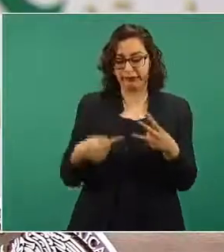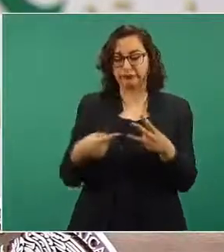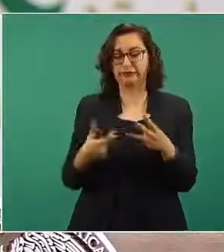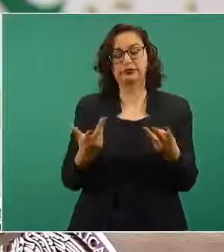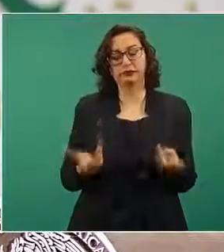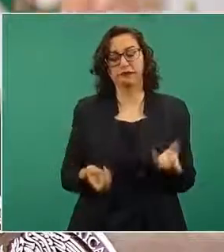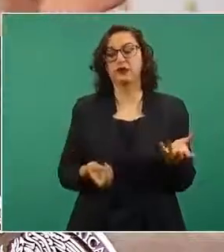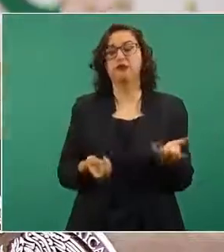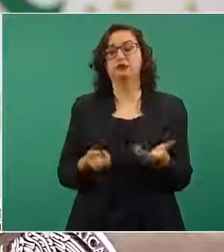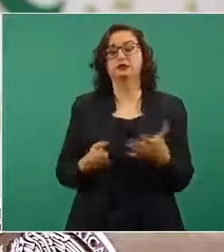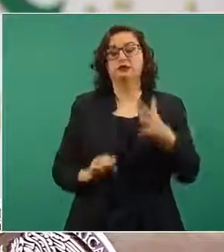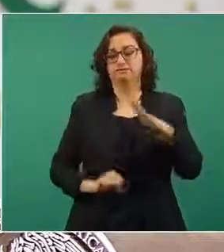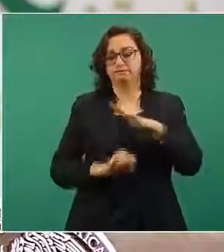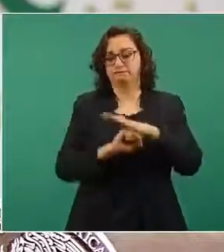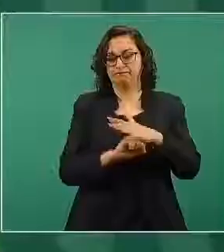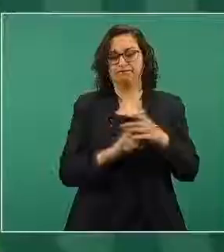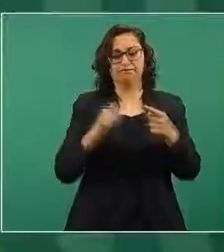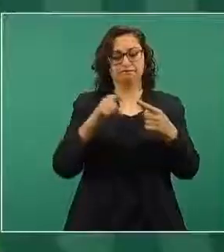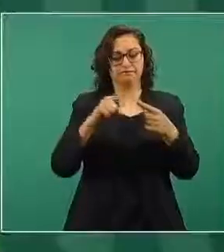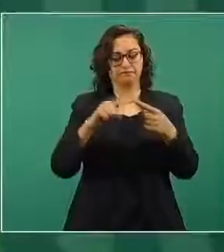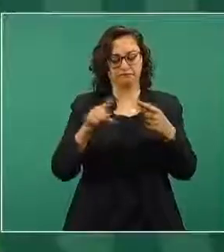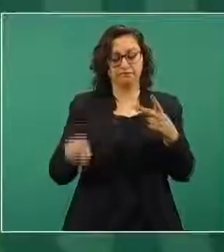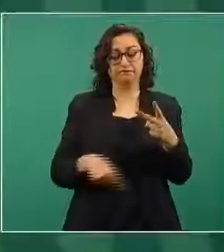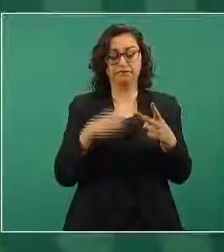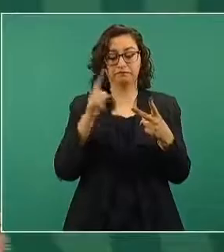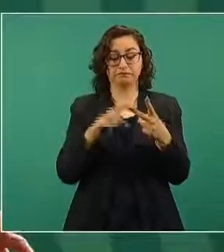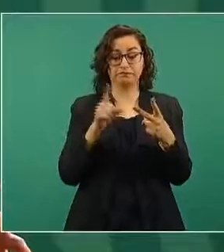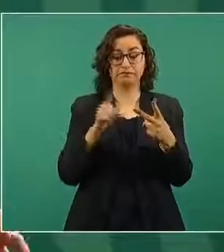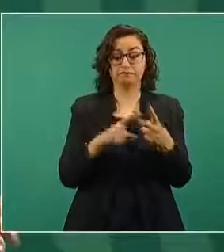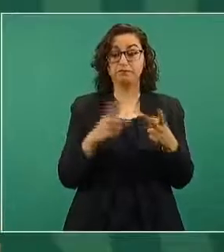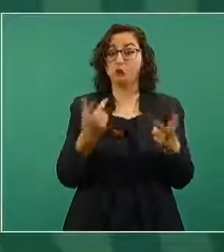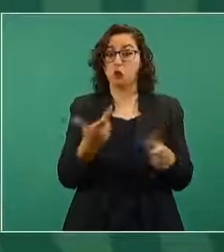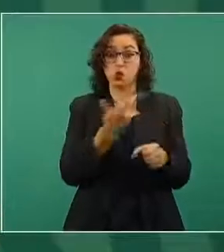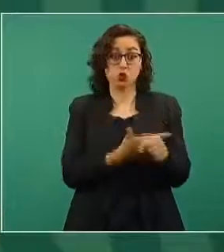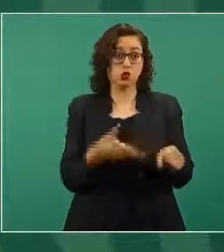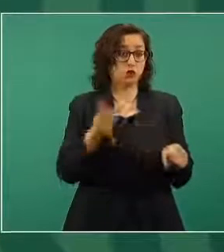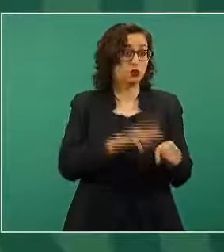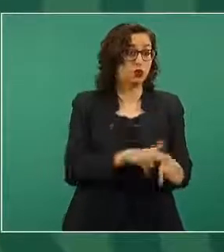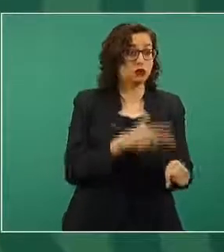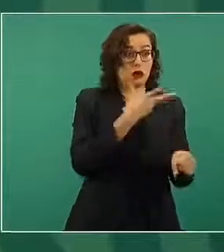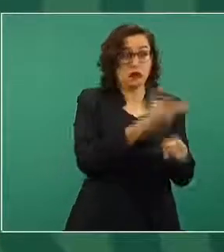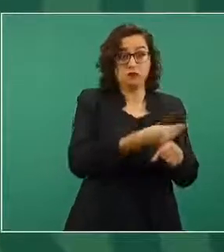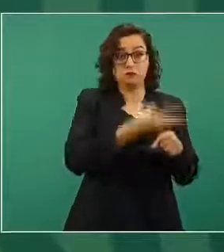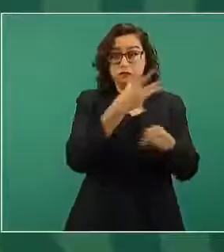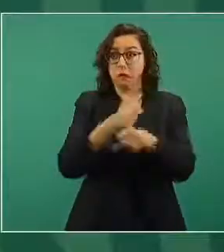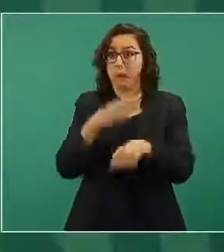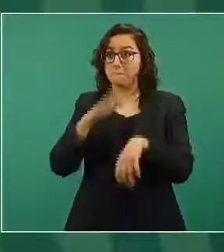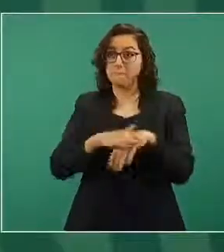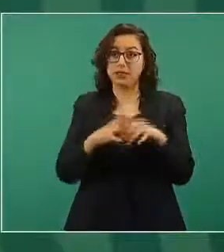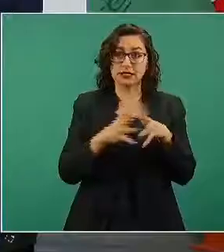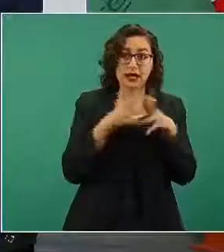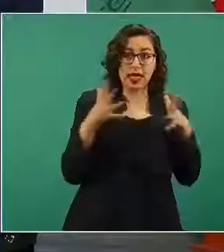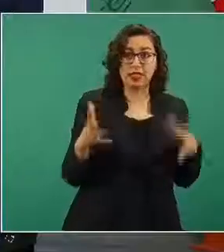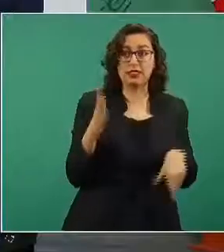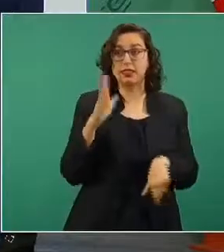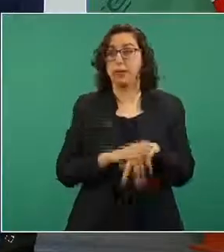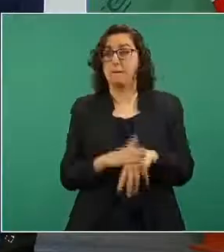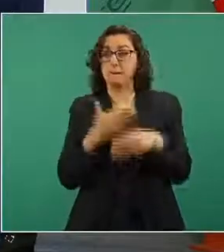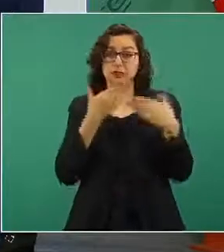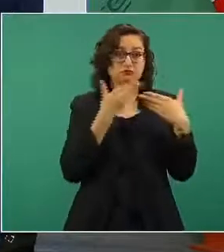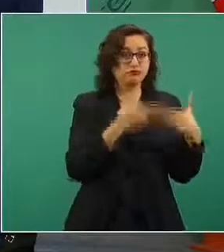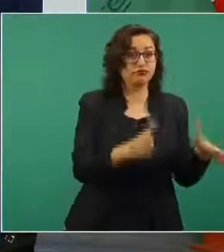salud pública. El otro elemento ha sido la reconversión hospitalaria, como también hemos detallado a lo largo de todo el año de la